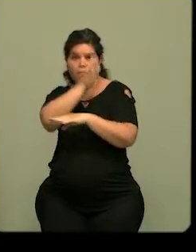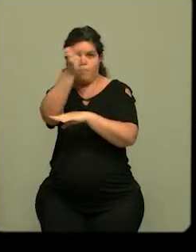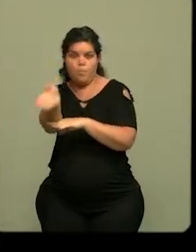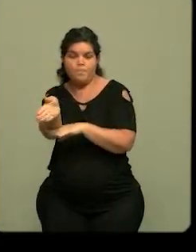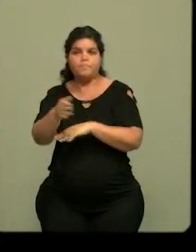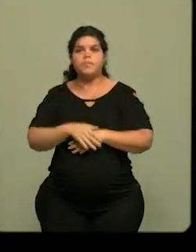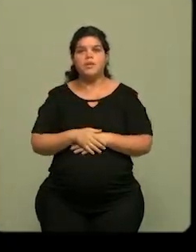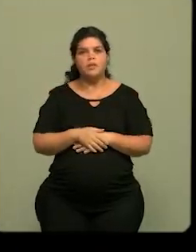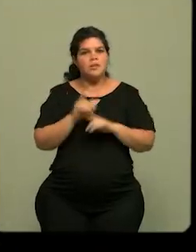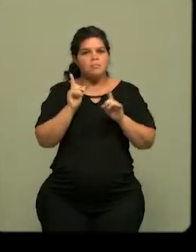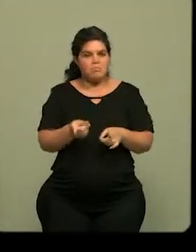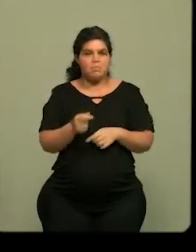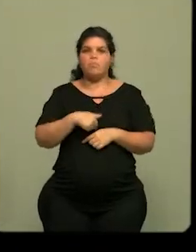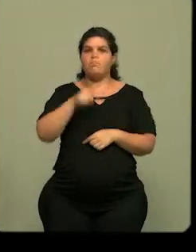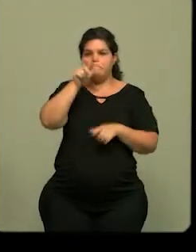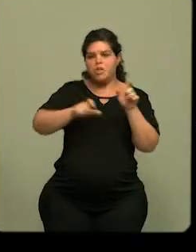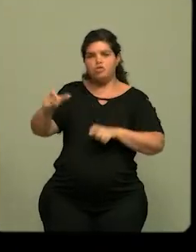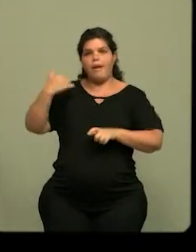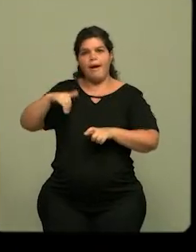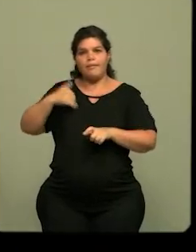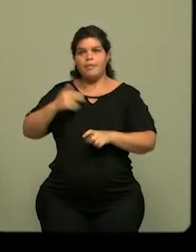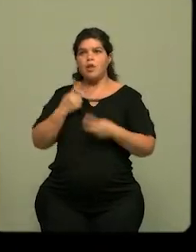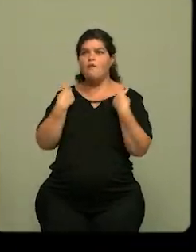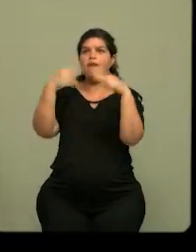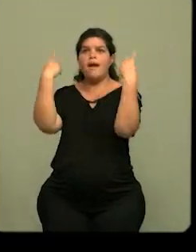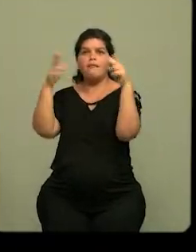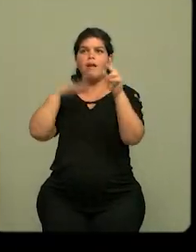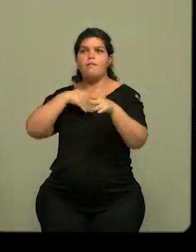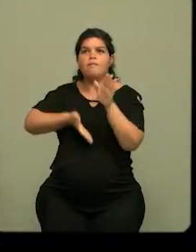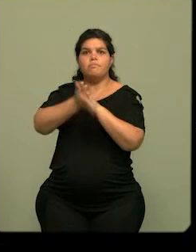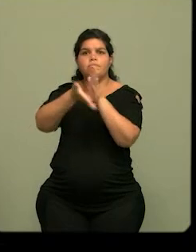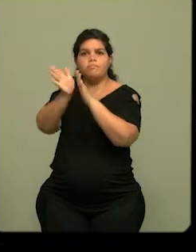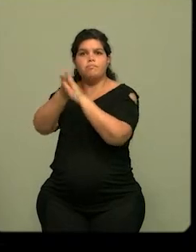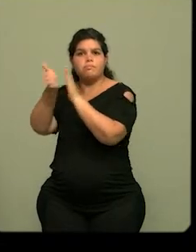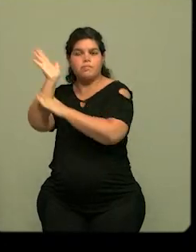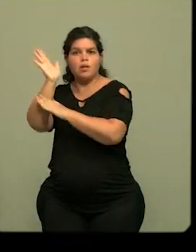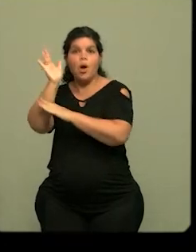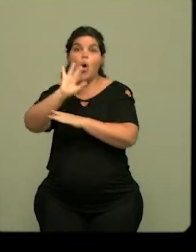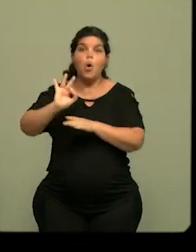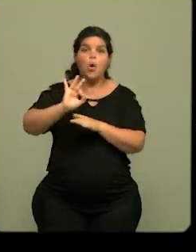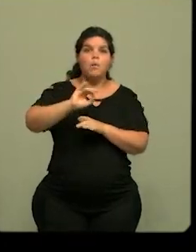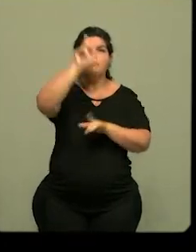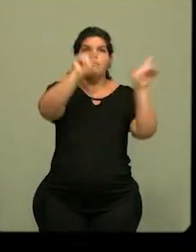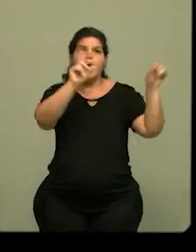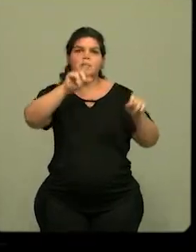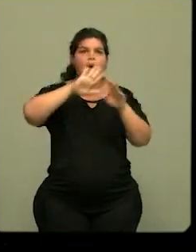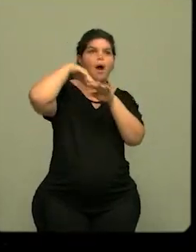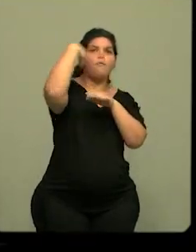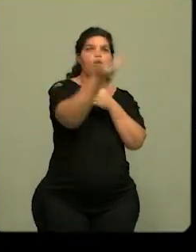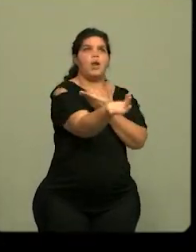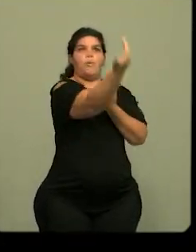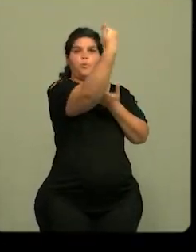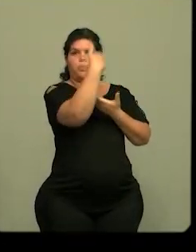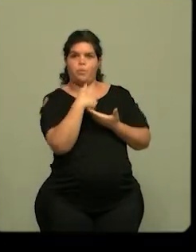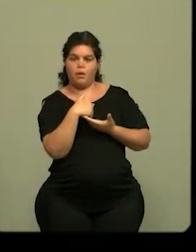una mayor salida de argentinos al exterior, por ejemplo, la llegada o no del turismo extranjero e incluso el